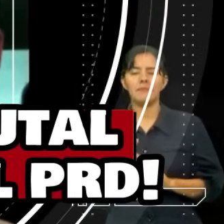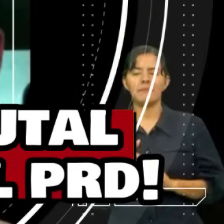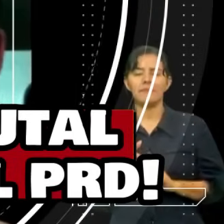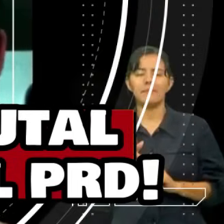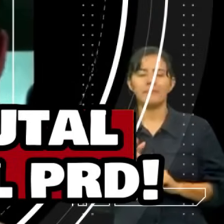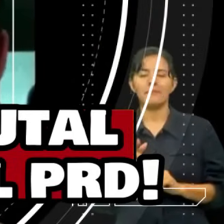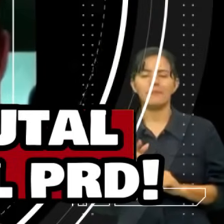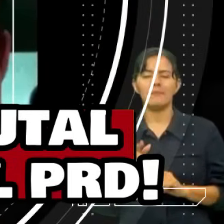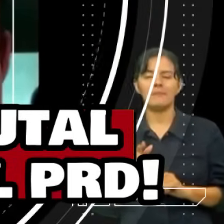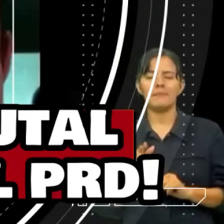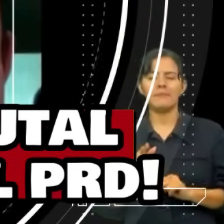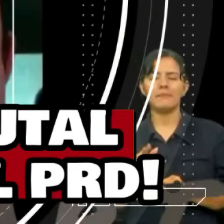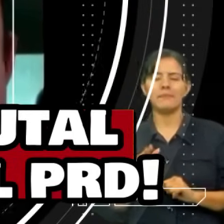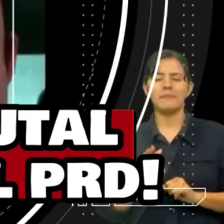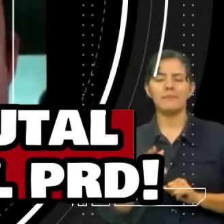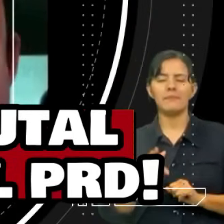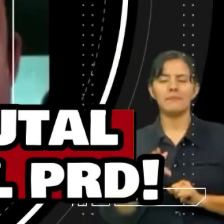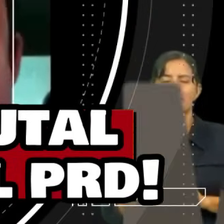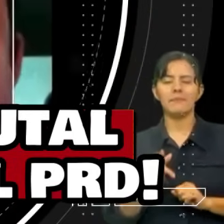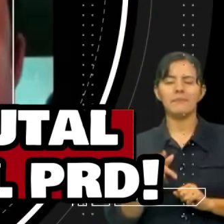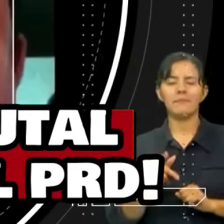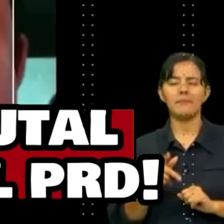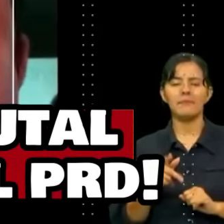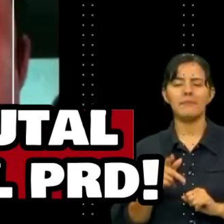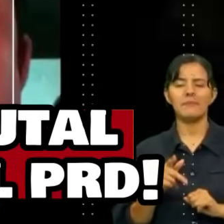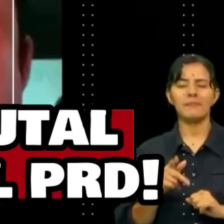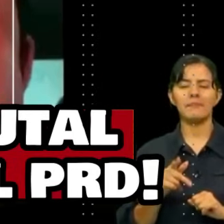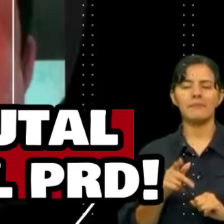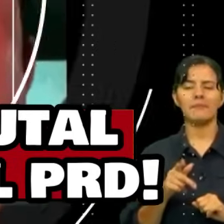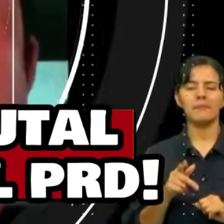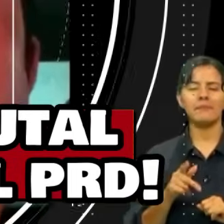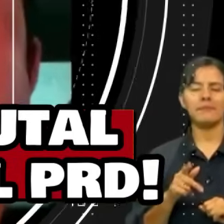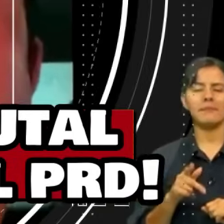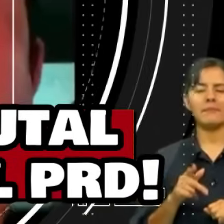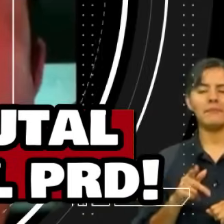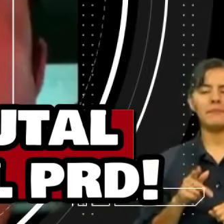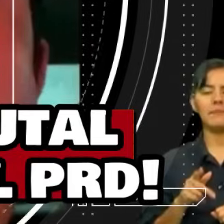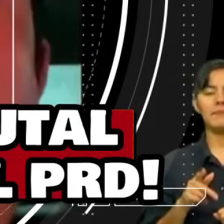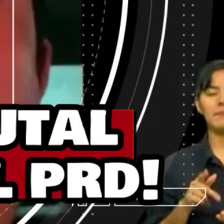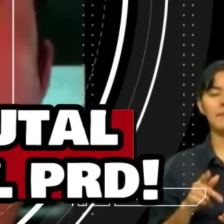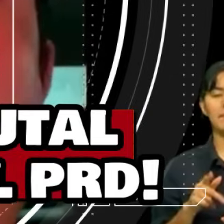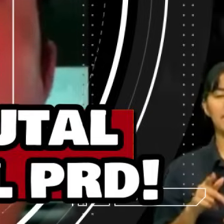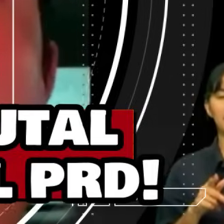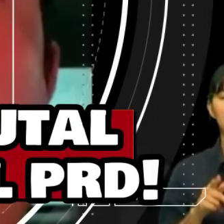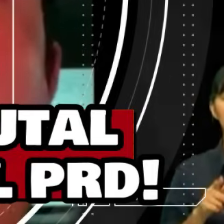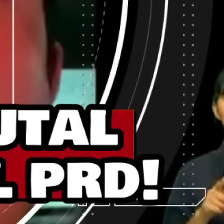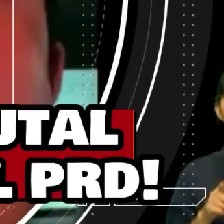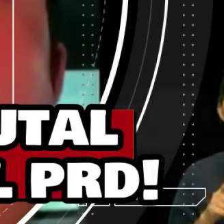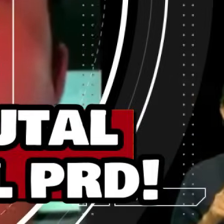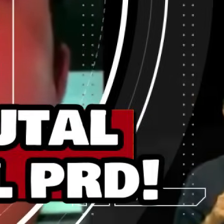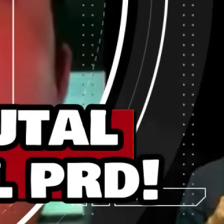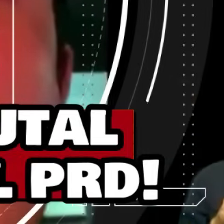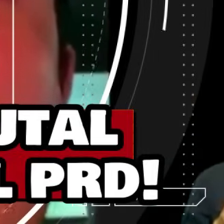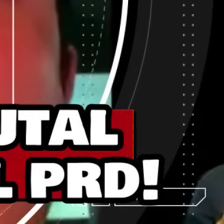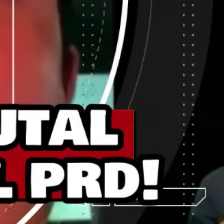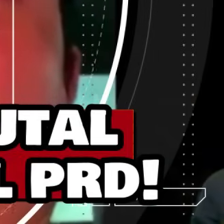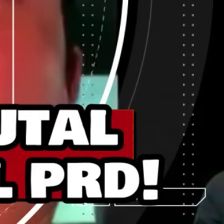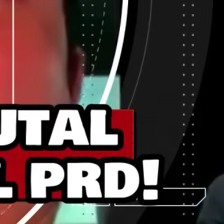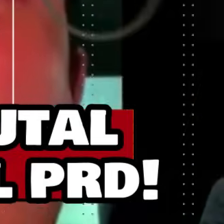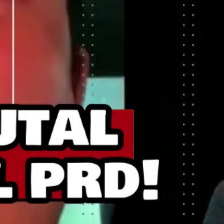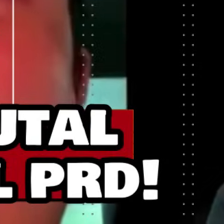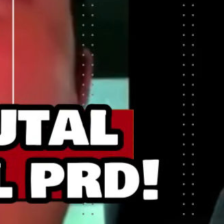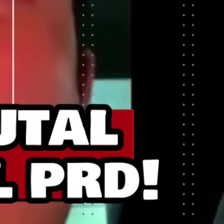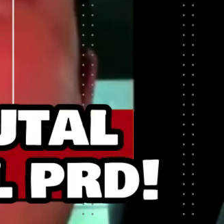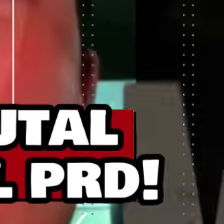pudieran recomputar el 100% de los votos. La lucha por abrir los paquetes electorales la inició el PRD en 2006 ante la competida elección